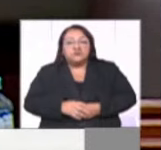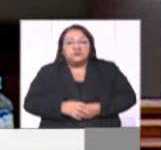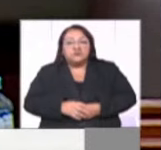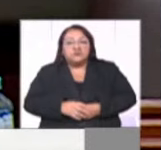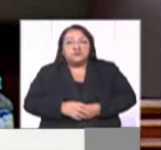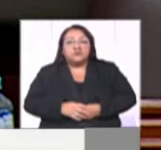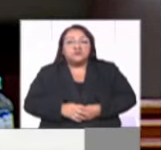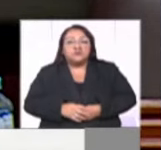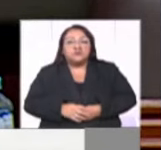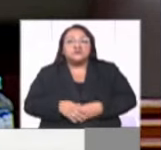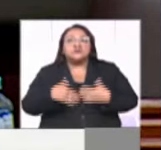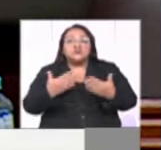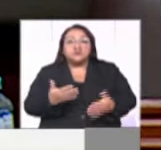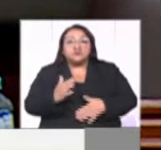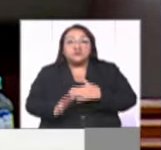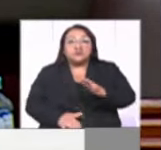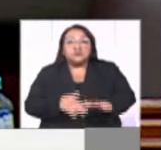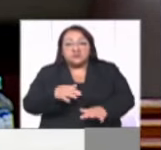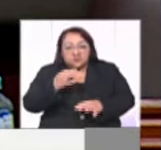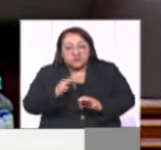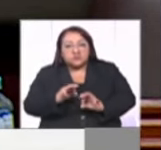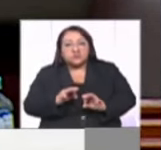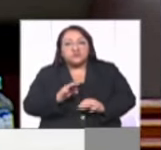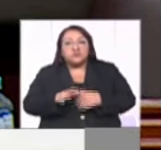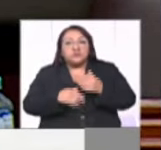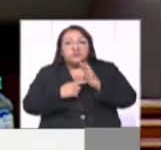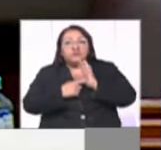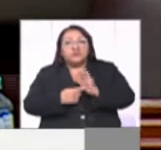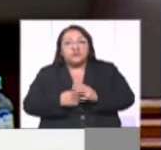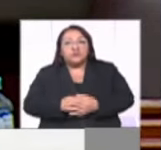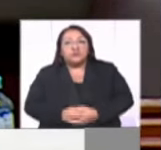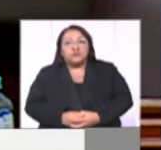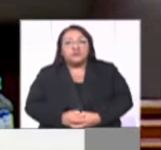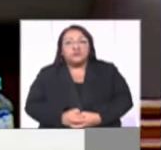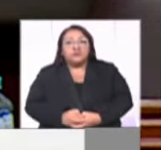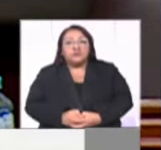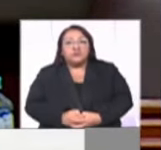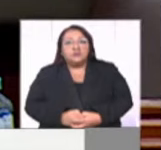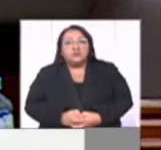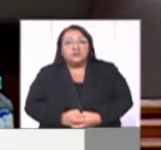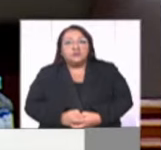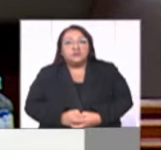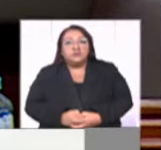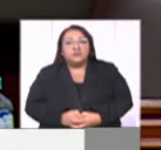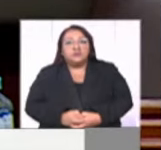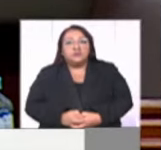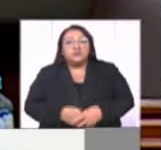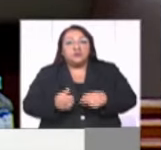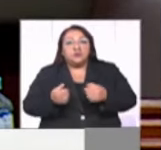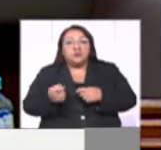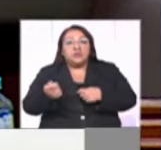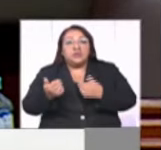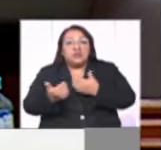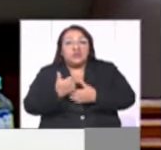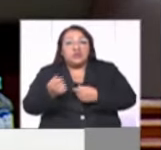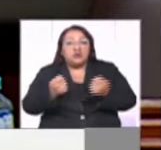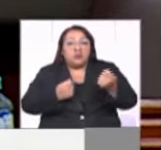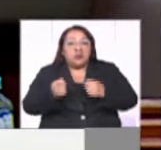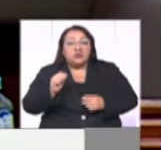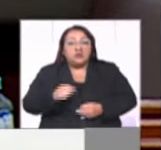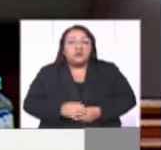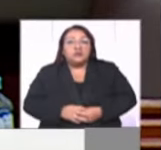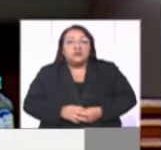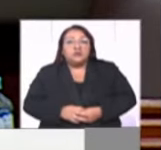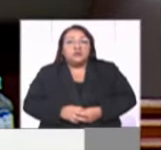dado pasos que demuestran justamente que hay un exacto manejo del ingreso, que